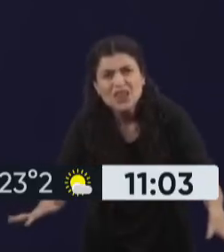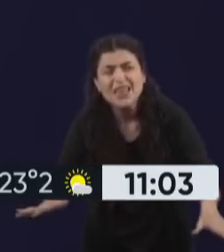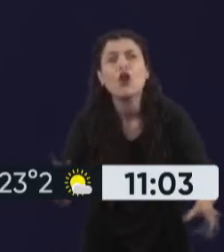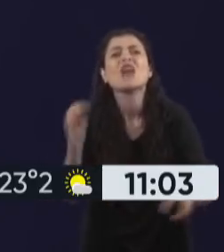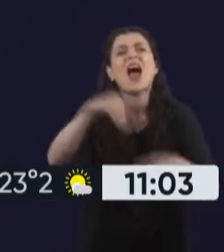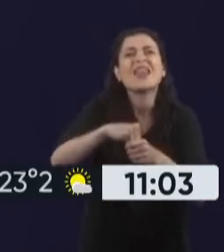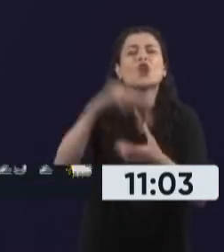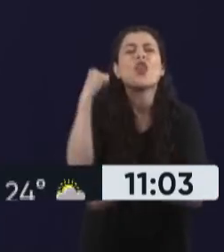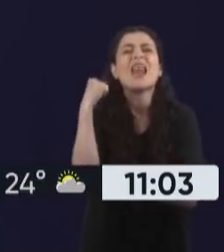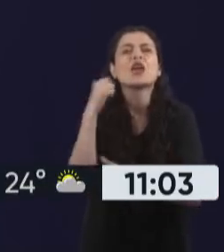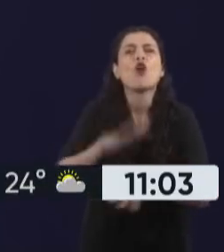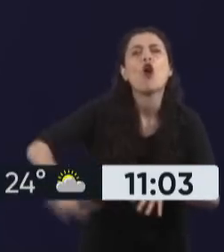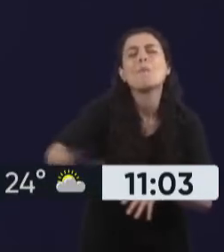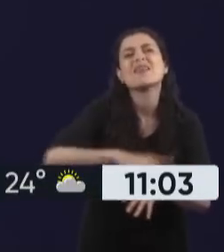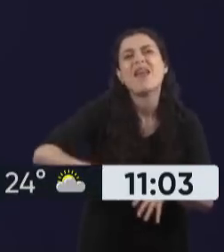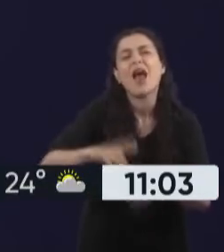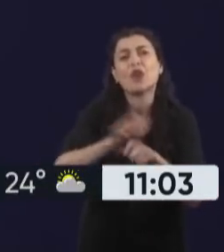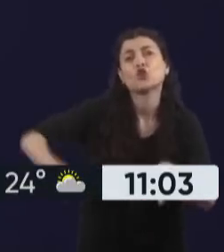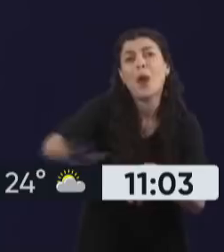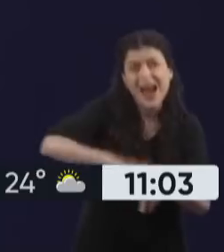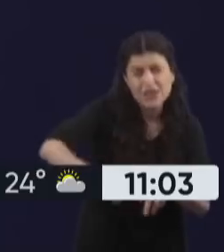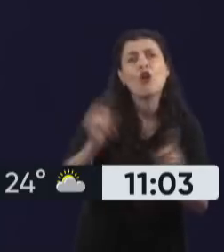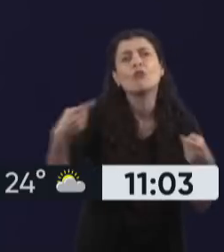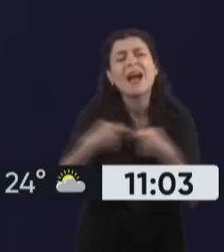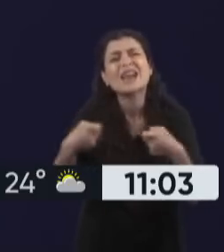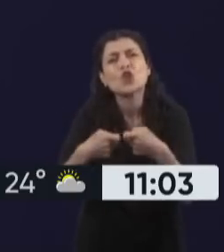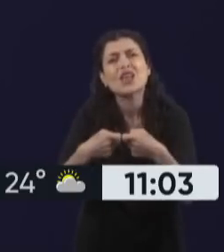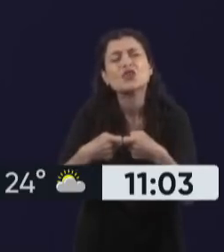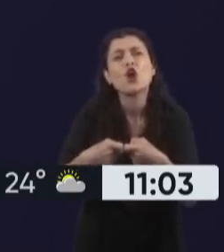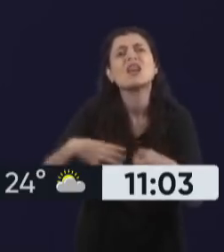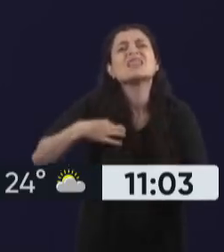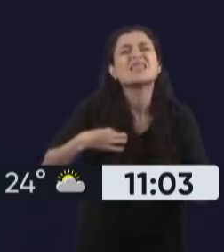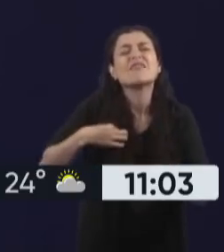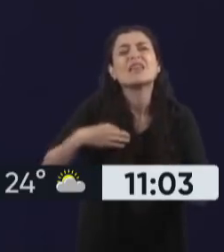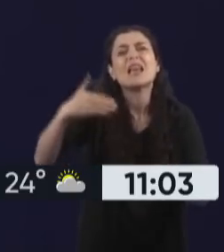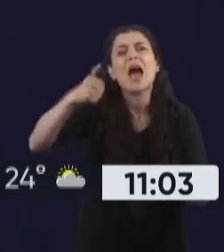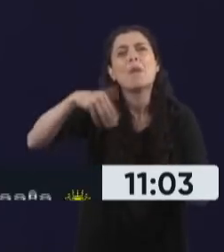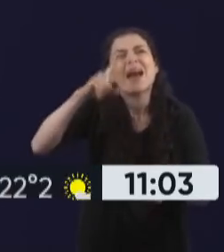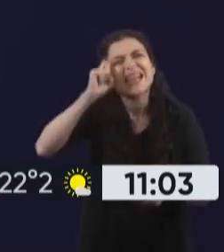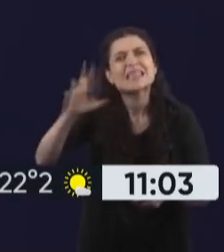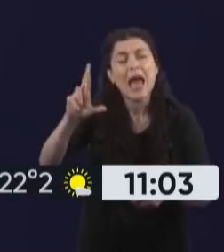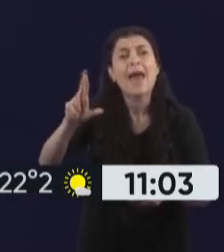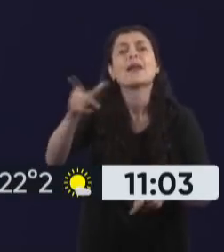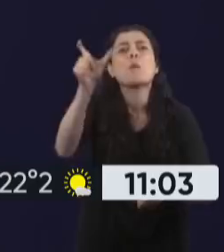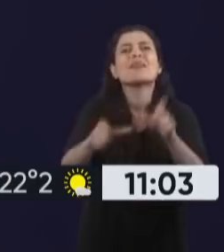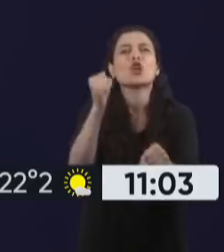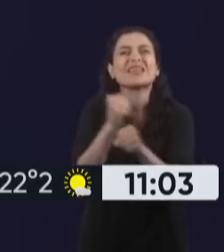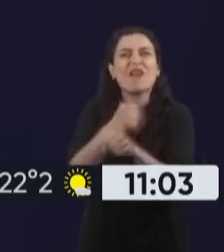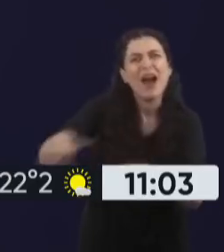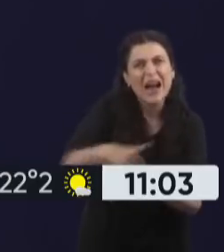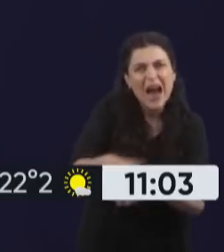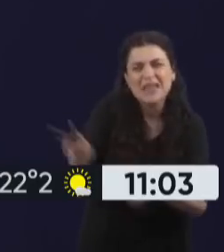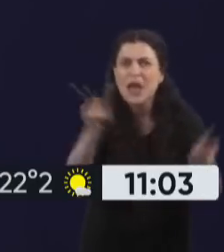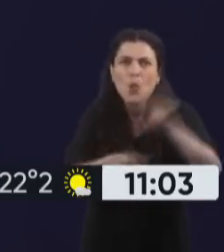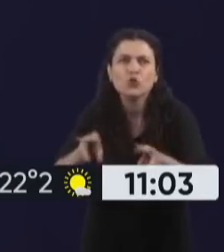popular, perteneciente a la Asociación Civil Amanecer de los Cartoneros, junto a la Universidad de Buenos Aires.